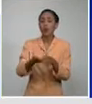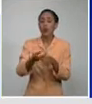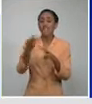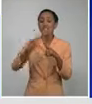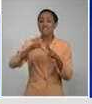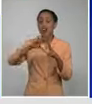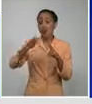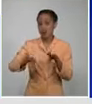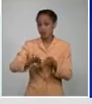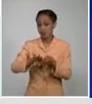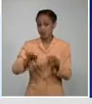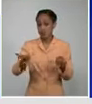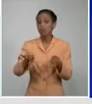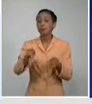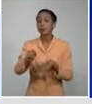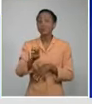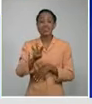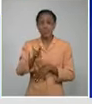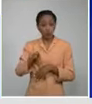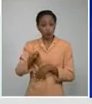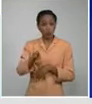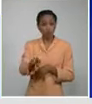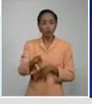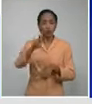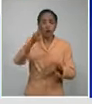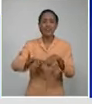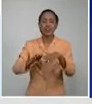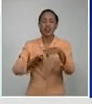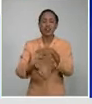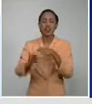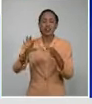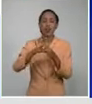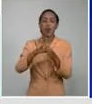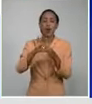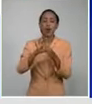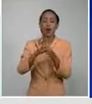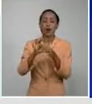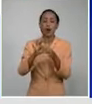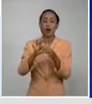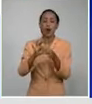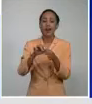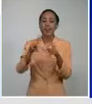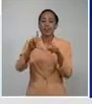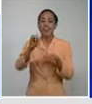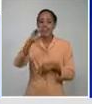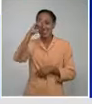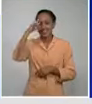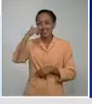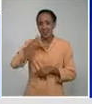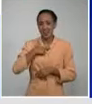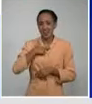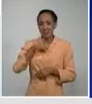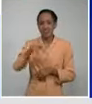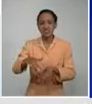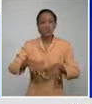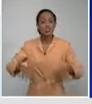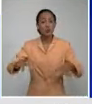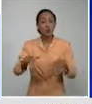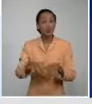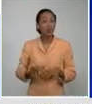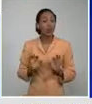y ya los tres últimos, Habana del Este, Guanabacoa y La Lisa. Esa es la situación